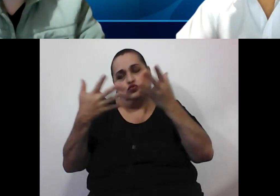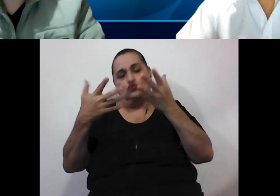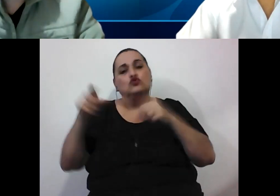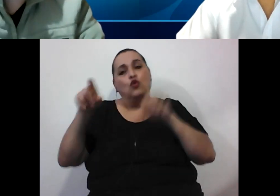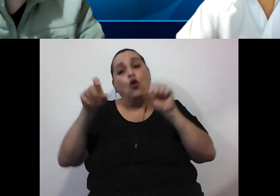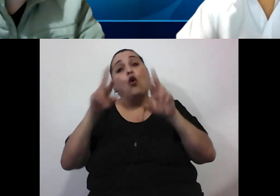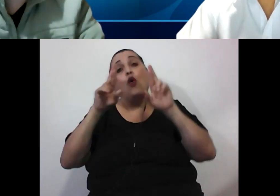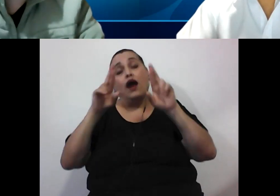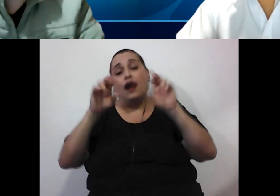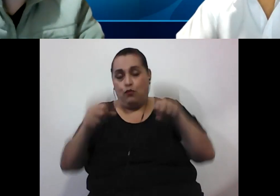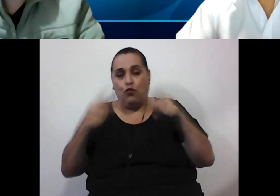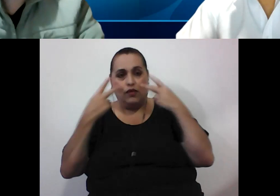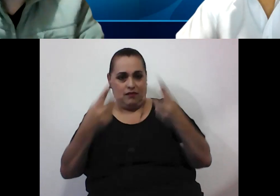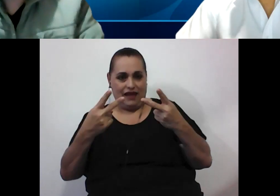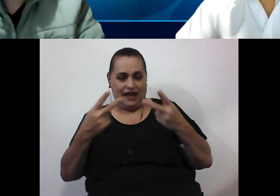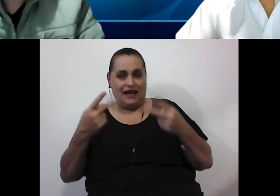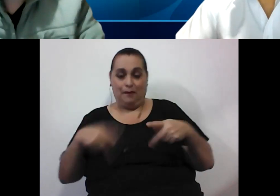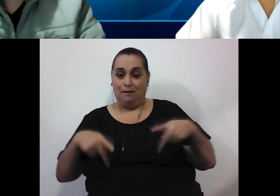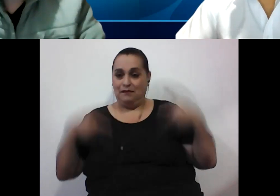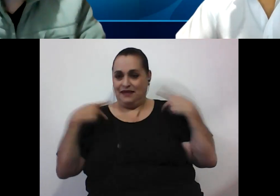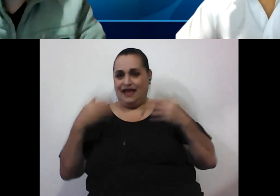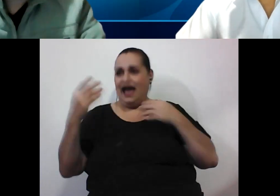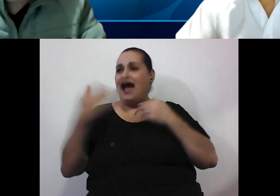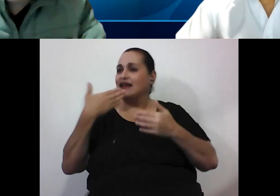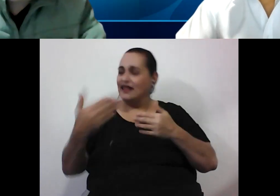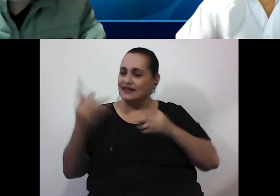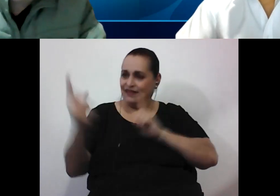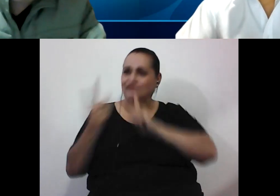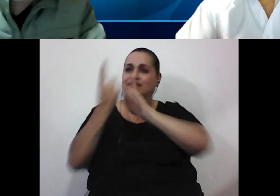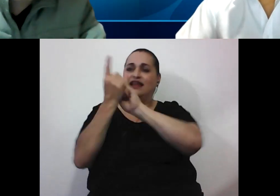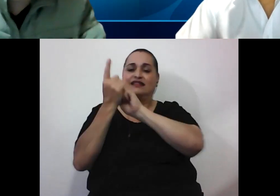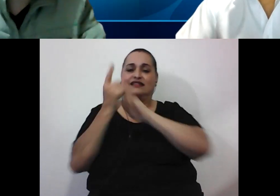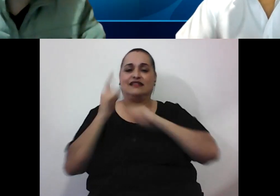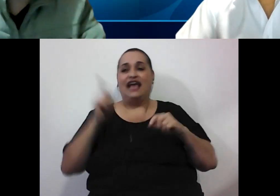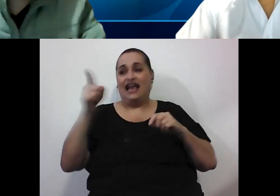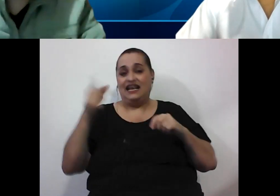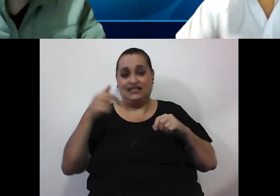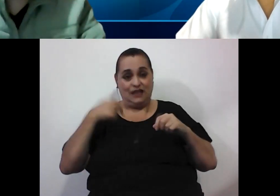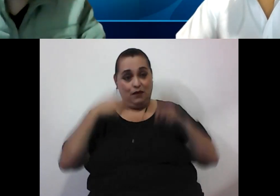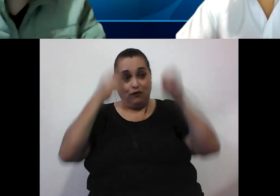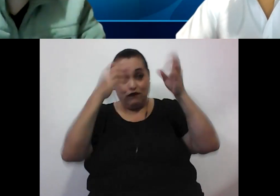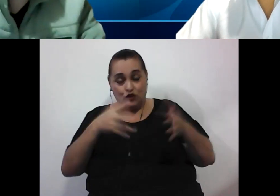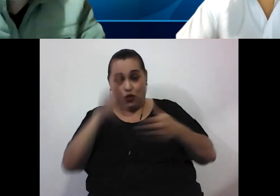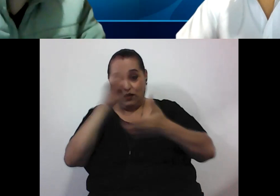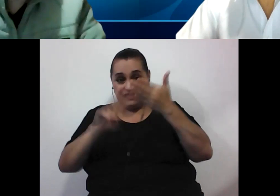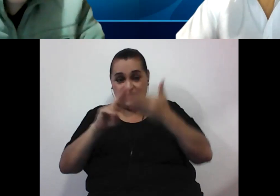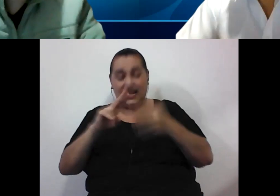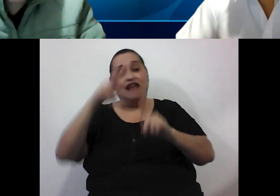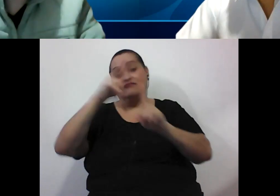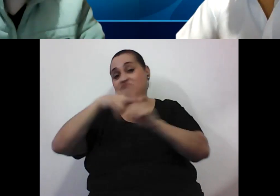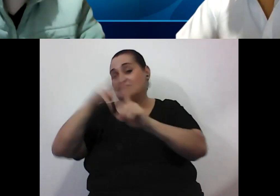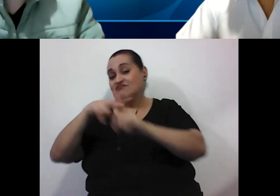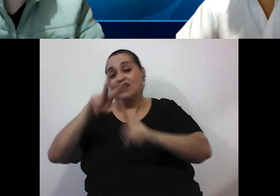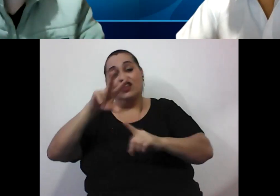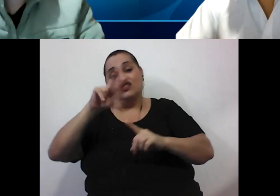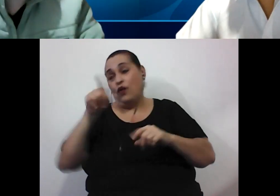vida para que les agradezcan de frente. correcto. Dice aquí Iris, soy profesora universitaria y no se incorporan, que ella en lo